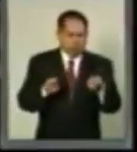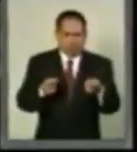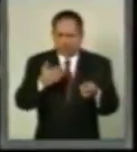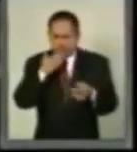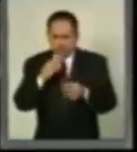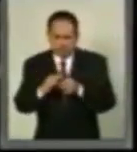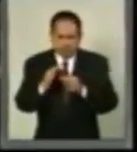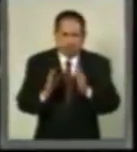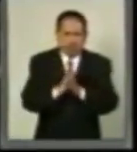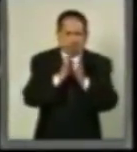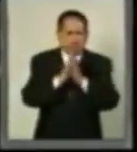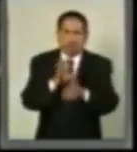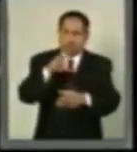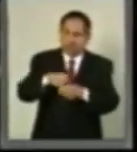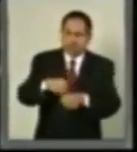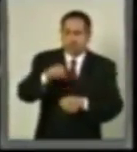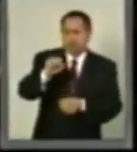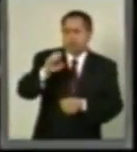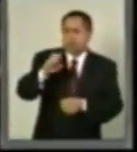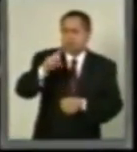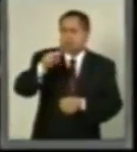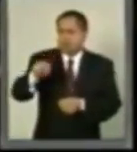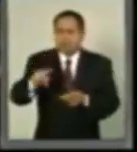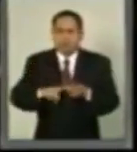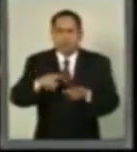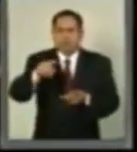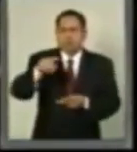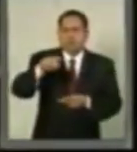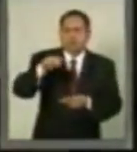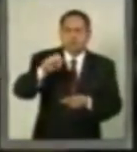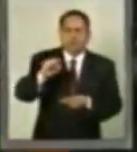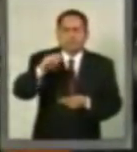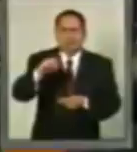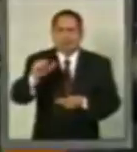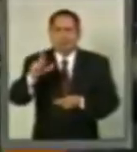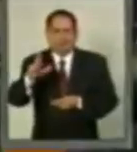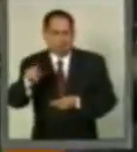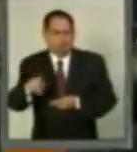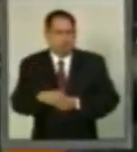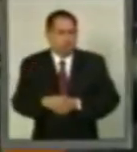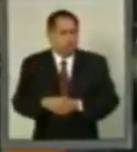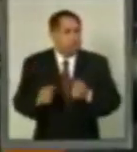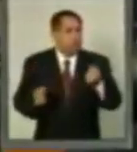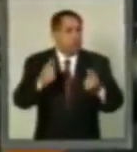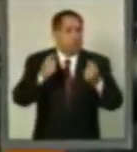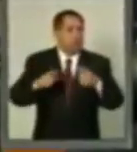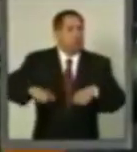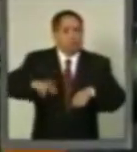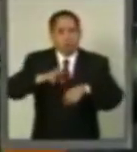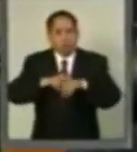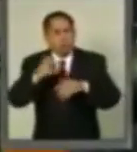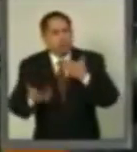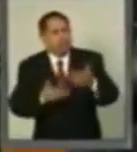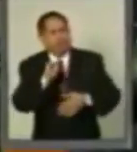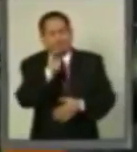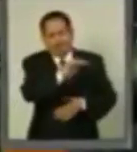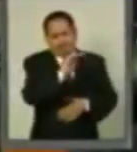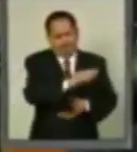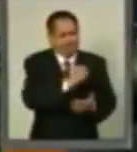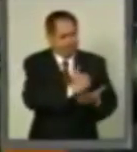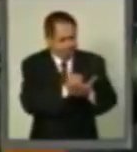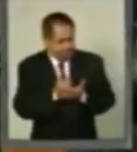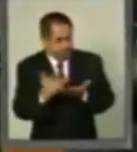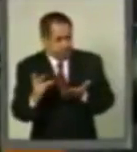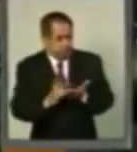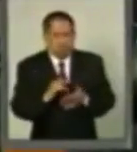también participando la Secretaría de la Defensa, la Secretaría de Marina. ¿Cuántos gobernadores no han salido a solicitar el apoyo públicamente y que